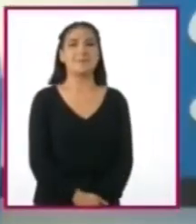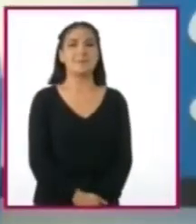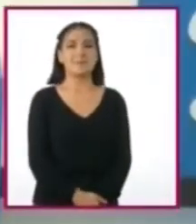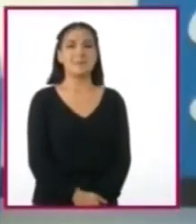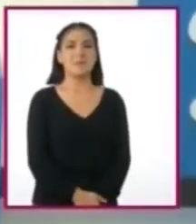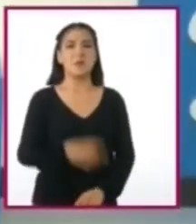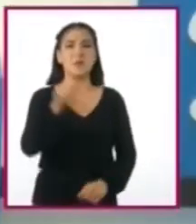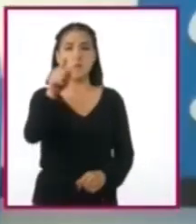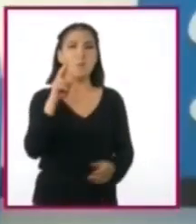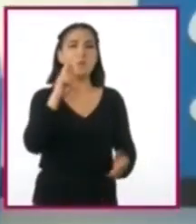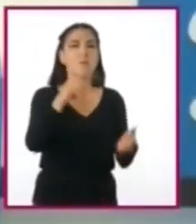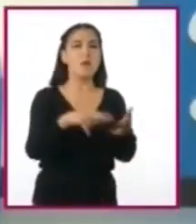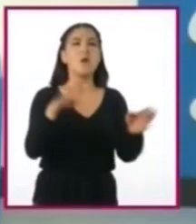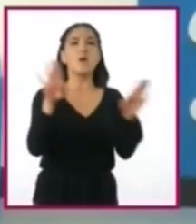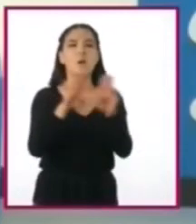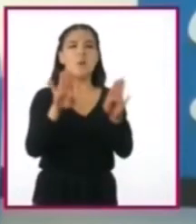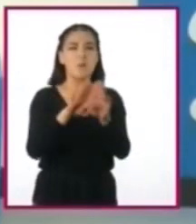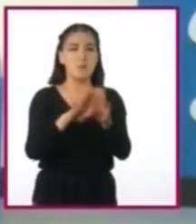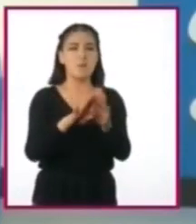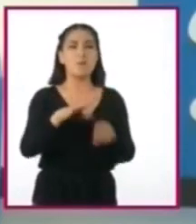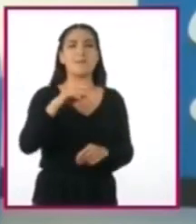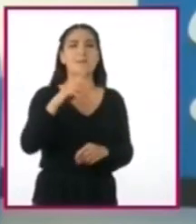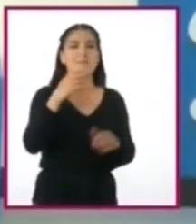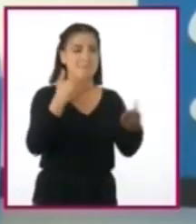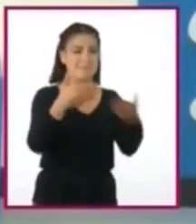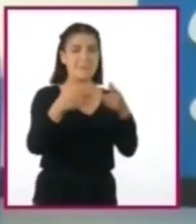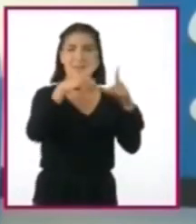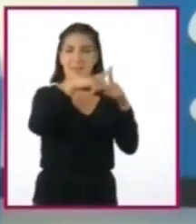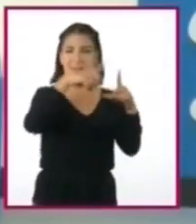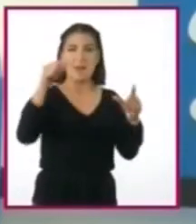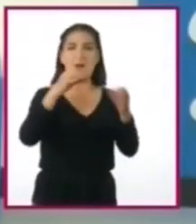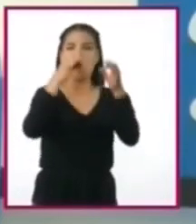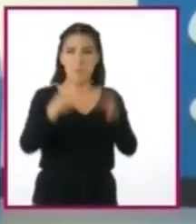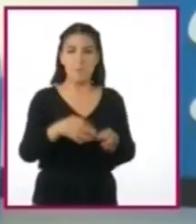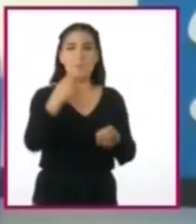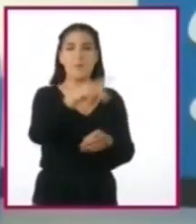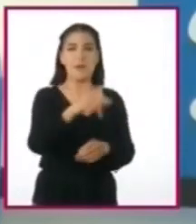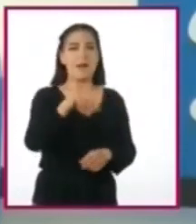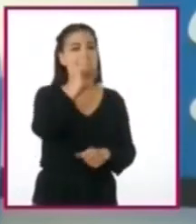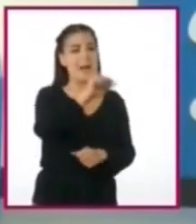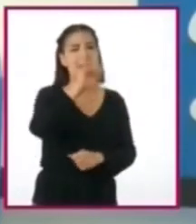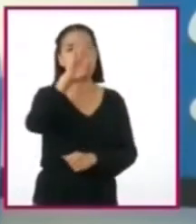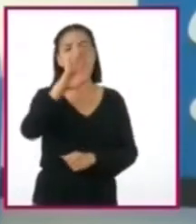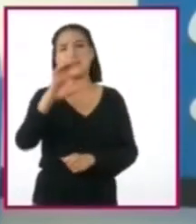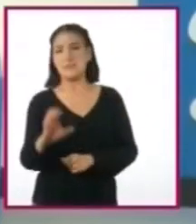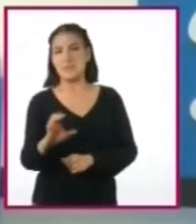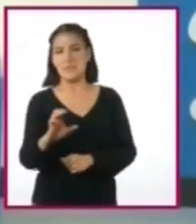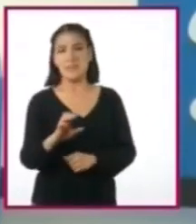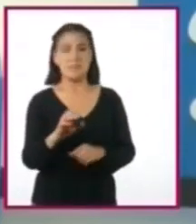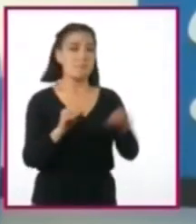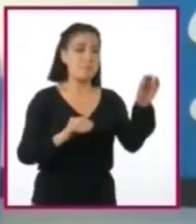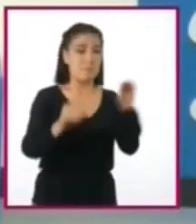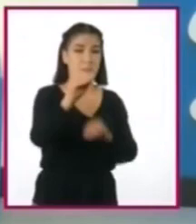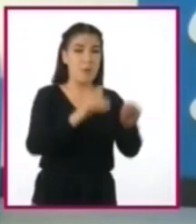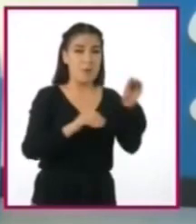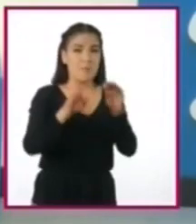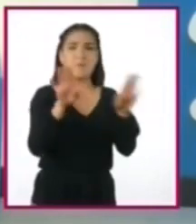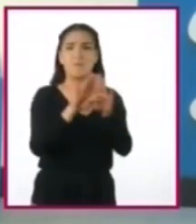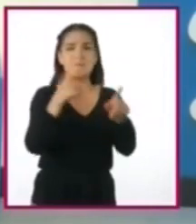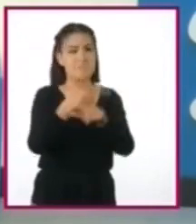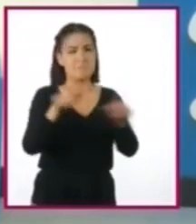Si tomamos cualquiera de los vértices del triángulo original, A o B o C, y lo movemos en cualquier